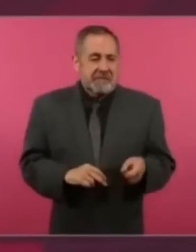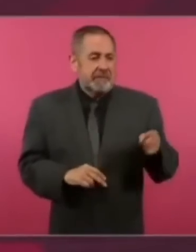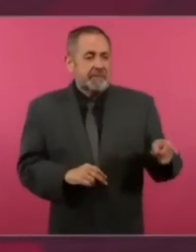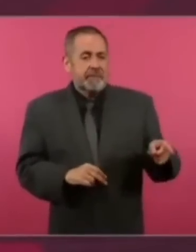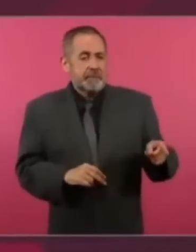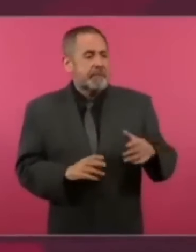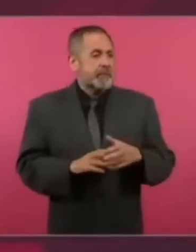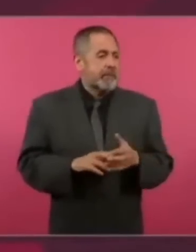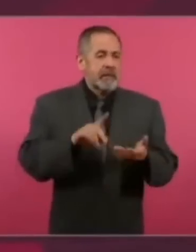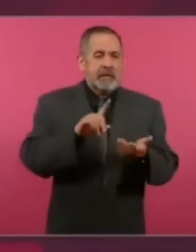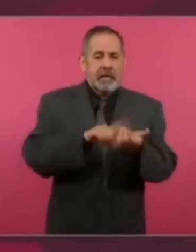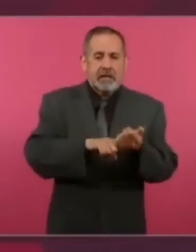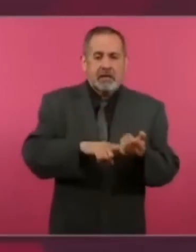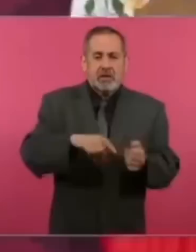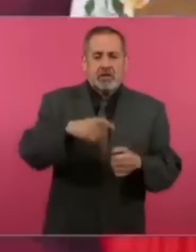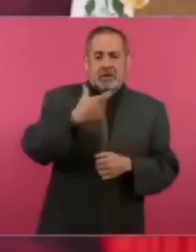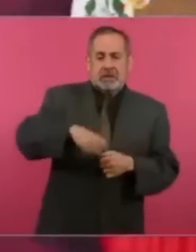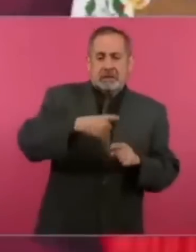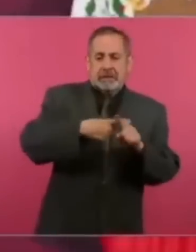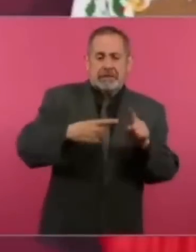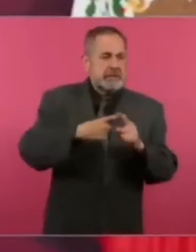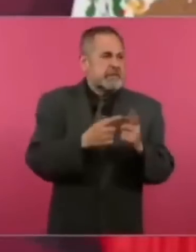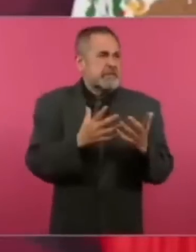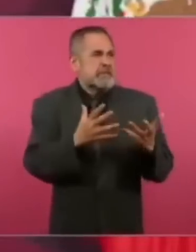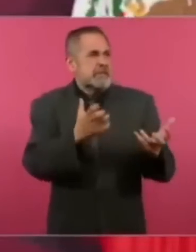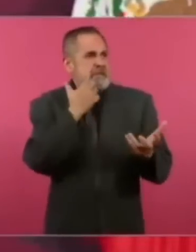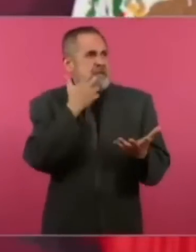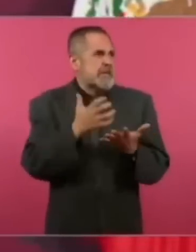en sectores de clase media aspiracionistas,